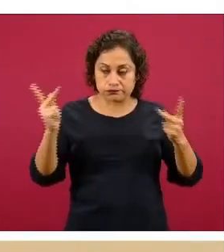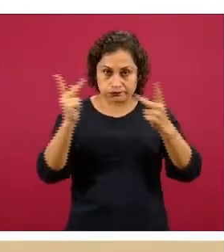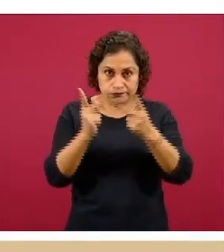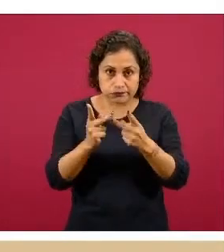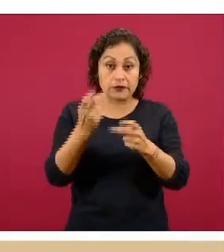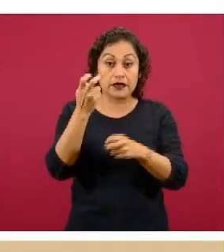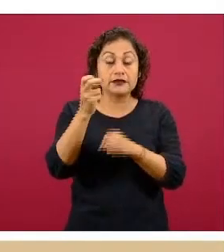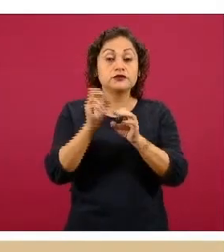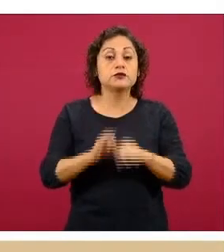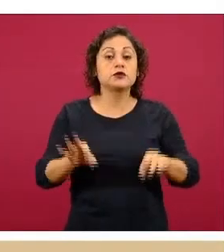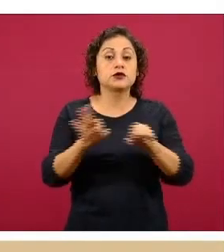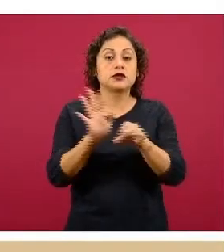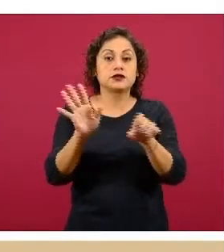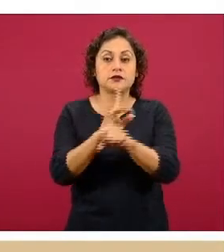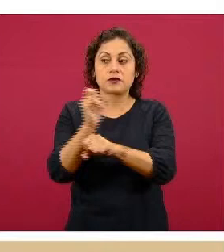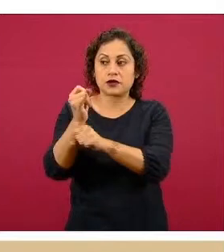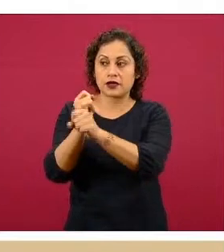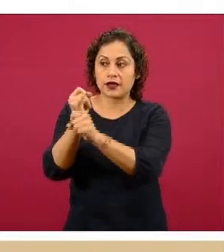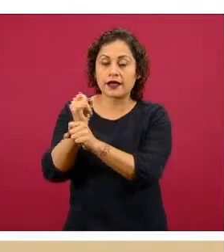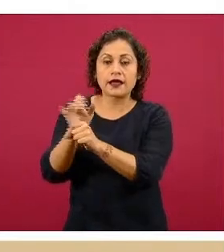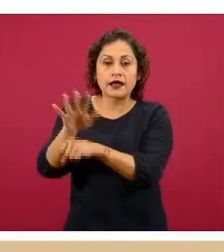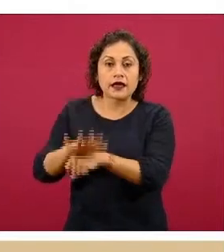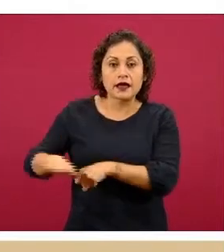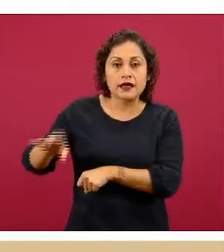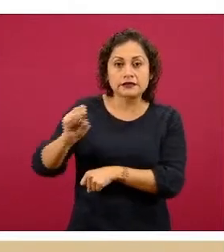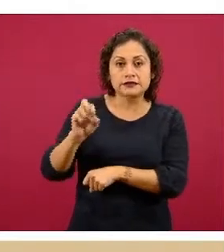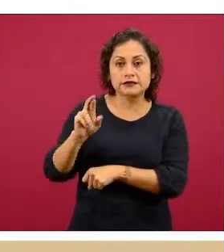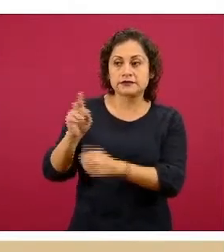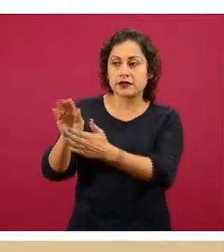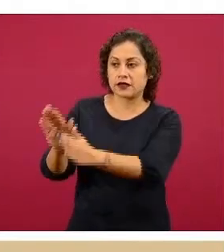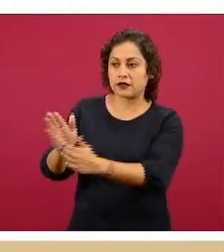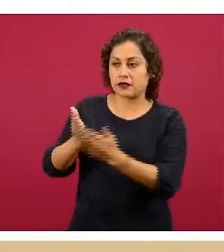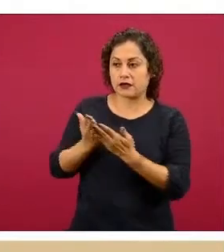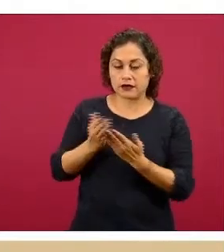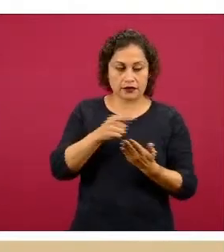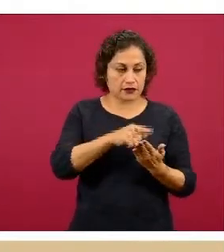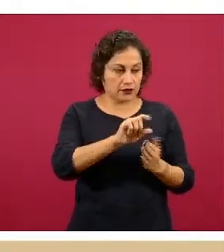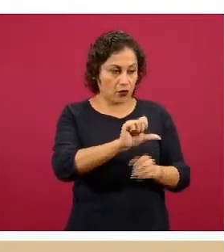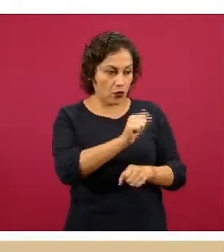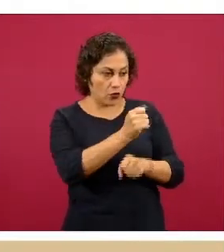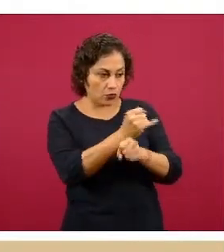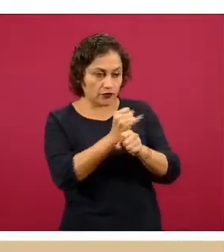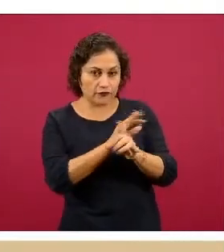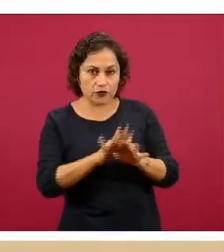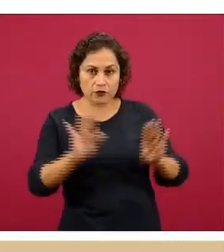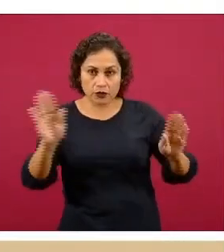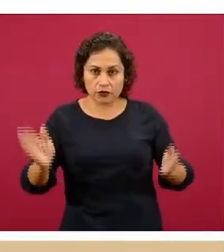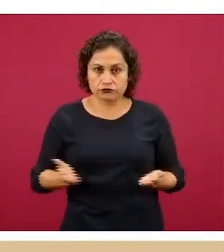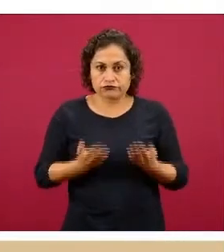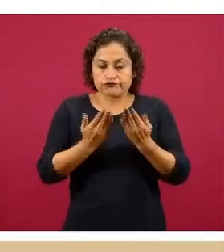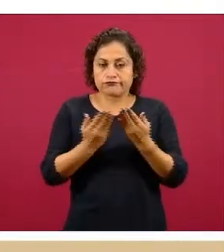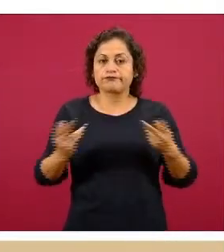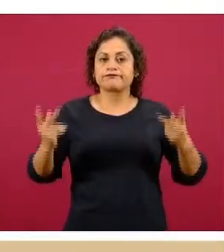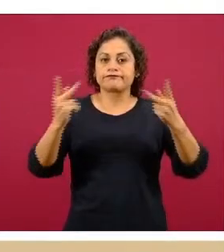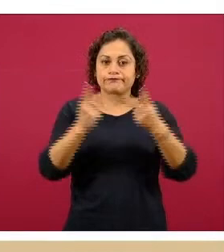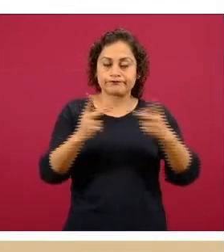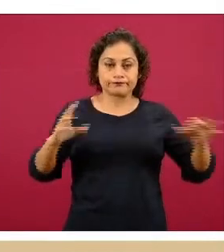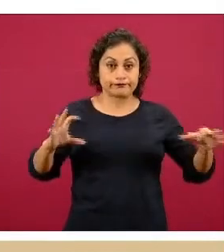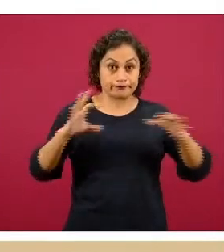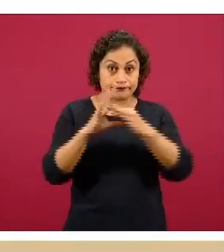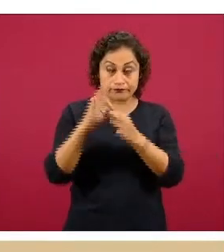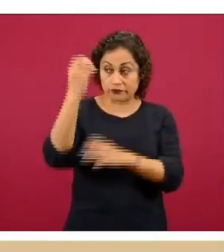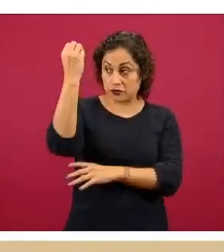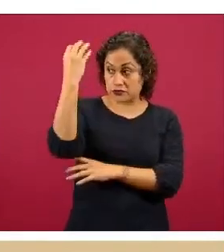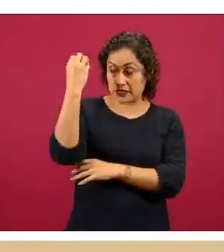porque quiere decir que el CISBER nos está permitiendo para tomar estas decisiones de riesgo mucho enfocado con el semáforo y con muchas